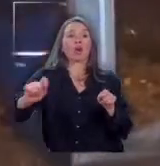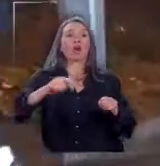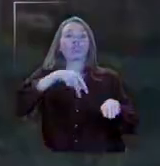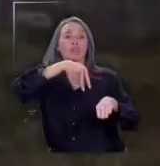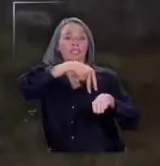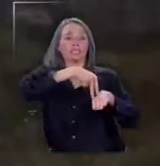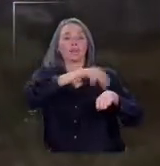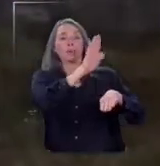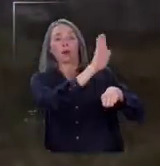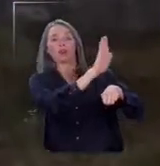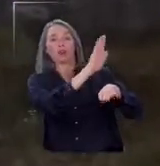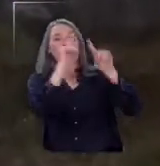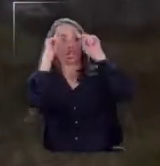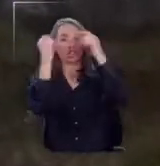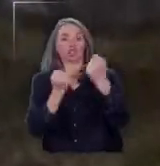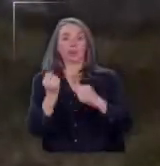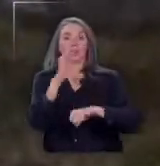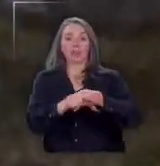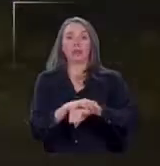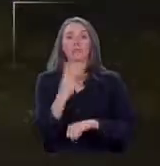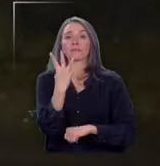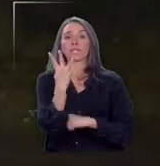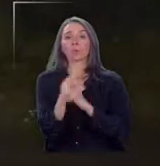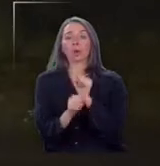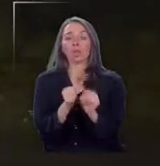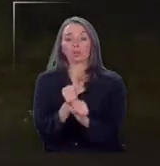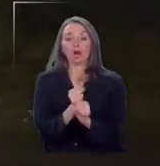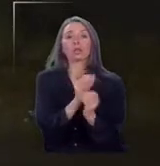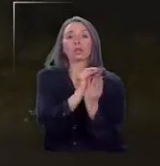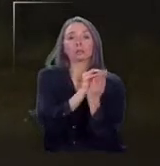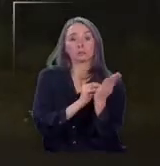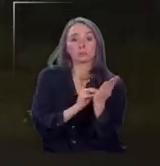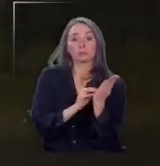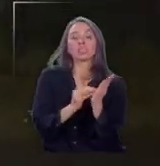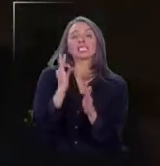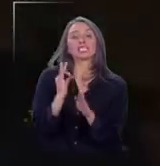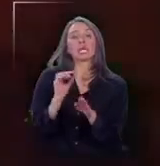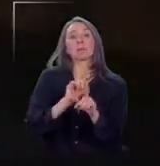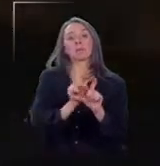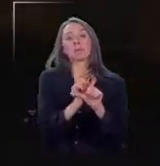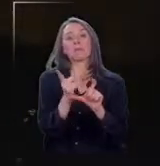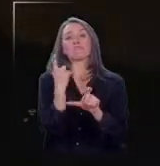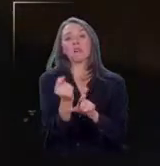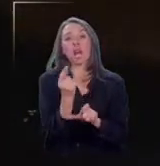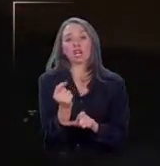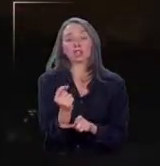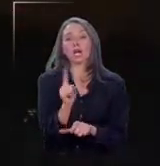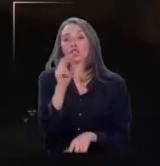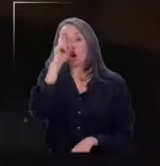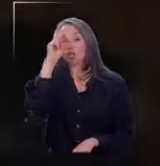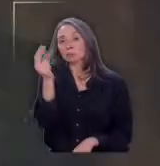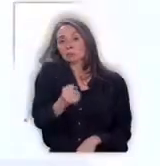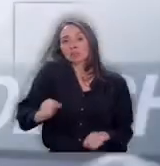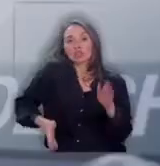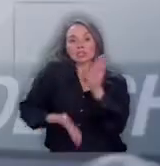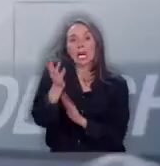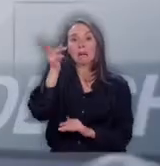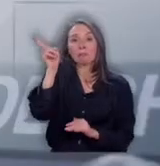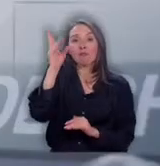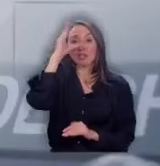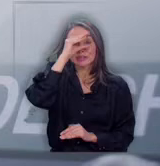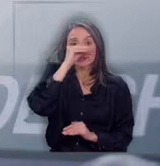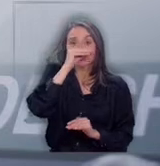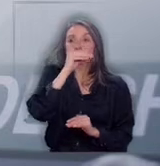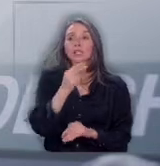control el conductor detenido tiene 24 años con antecedentes por exceso de velocidad no respetó el toque de queda al igual que